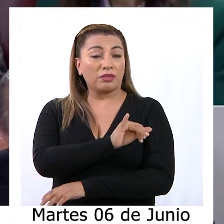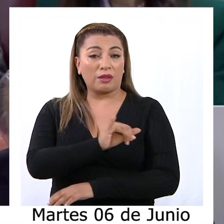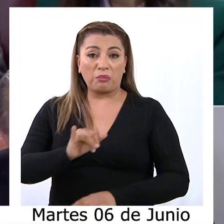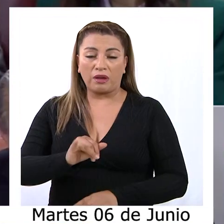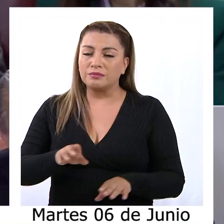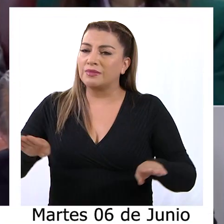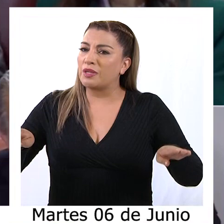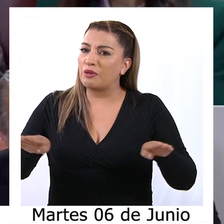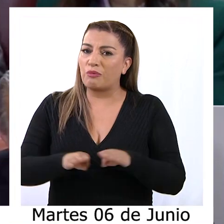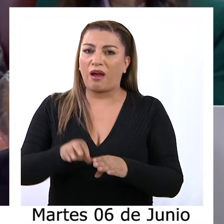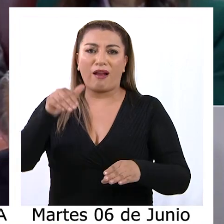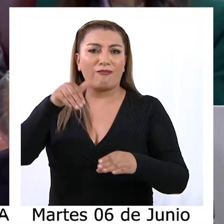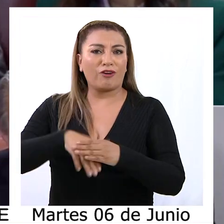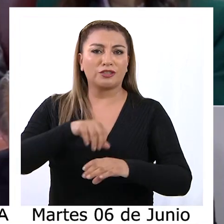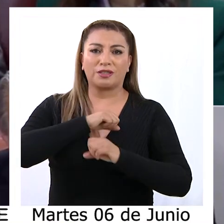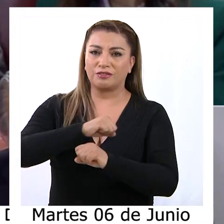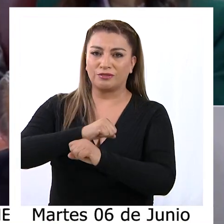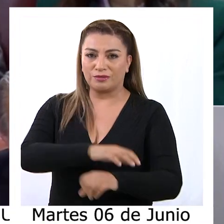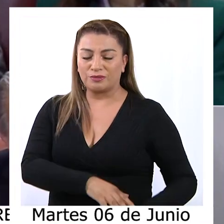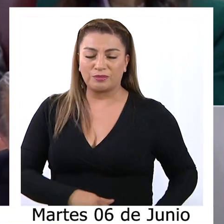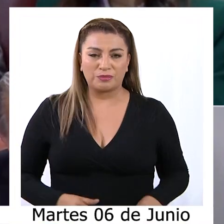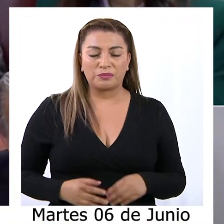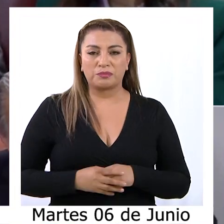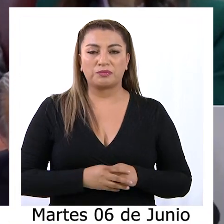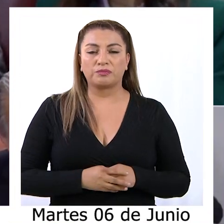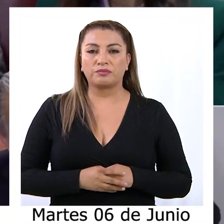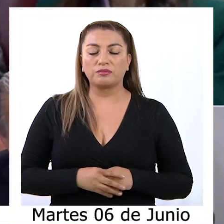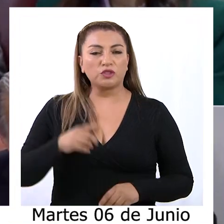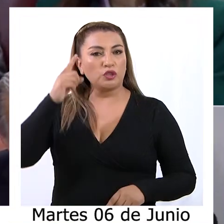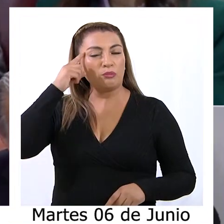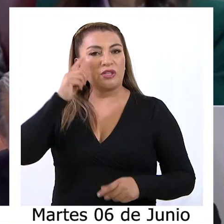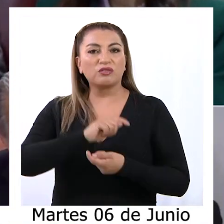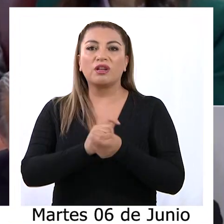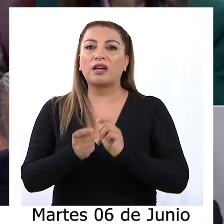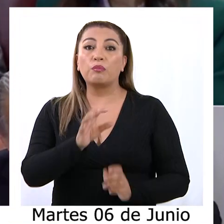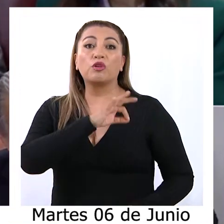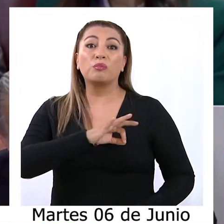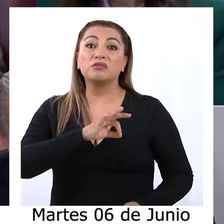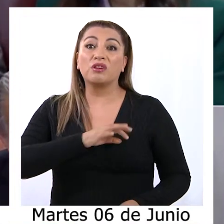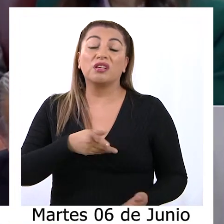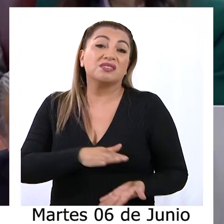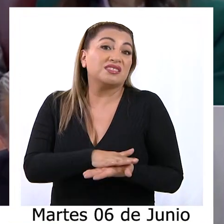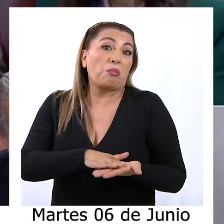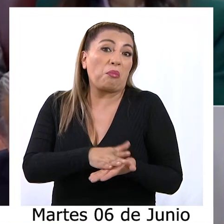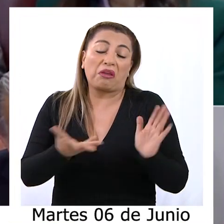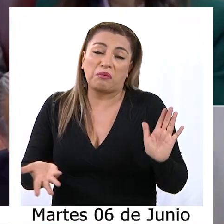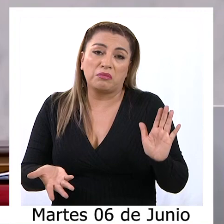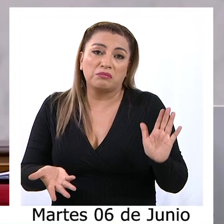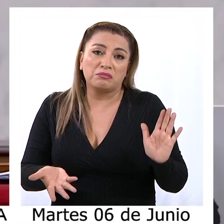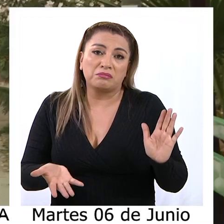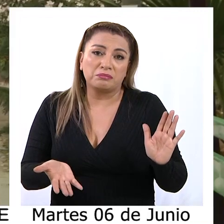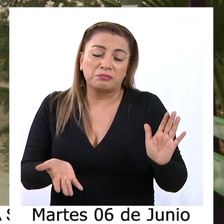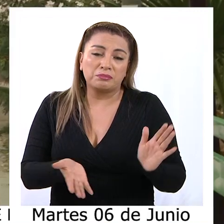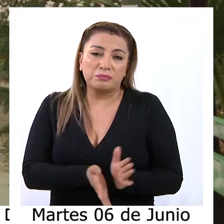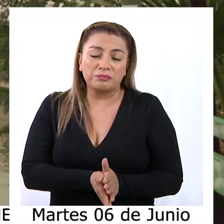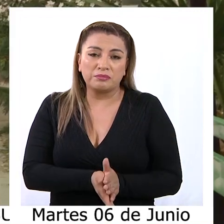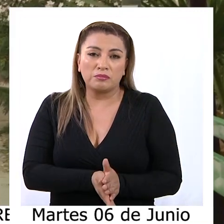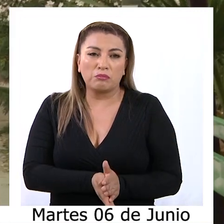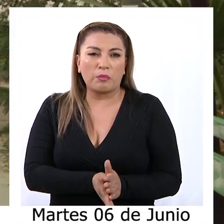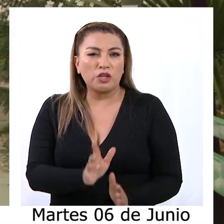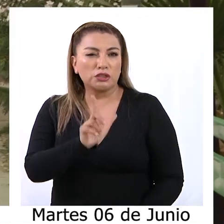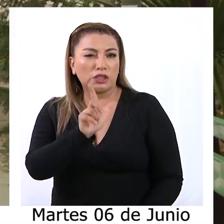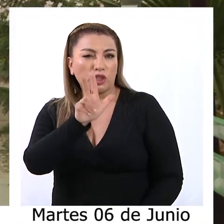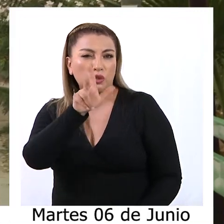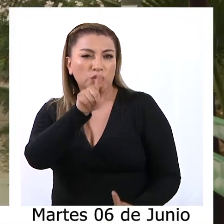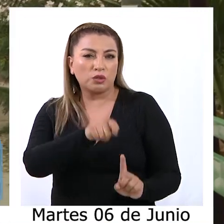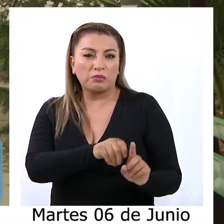igual vota en contra. Yo creo que la reforma de pensión es un ejemplo de aquello. sea, llevamos siete,